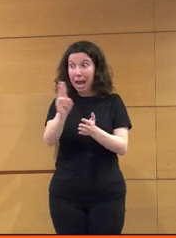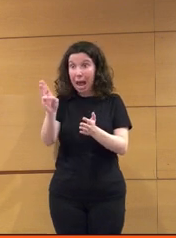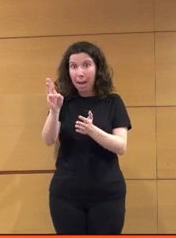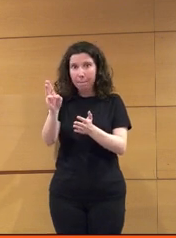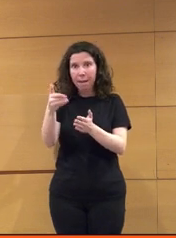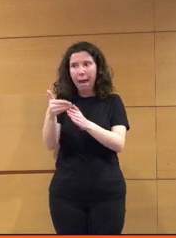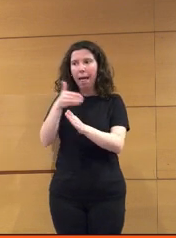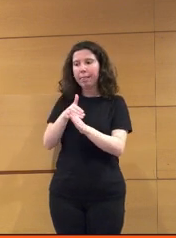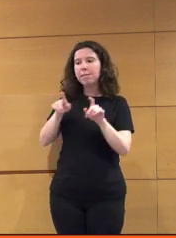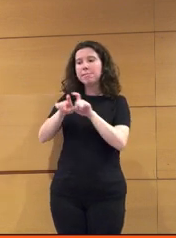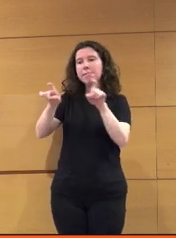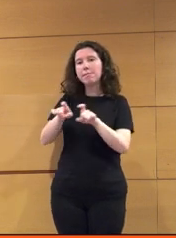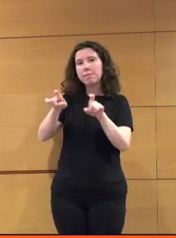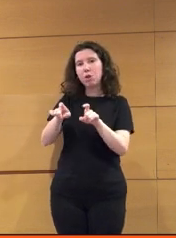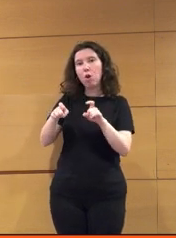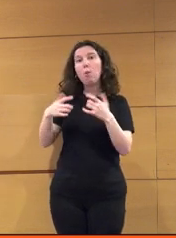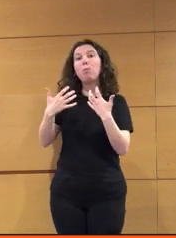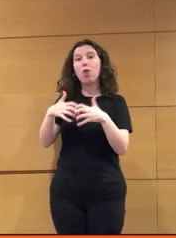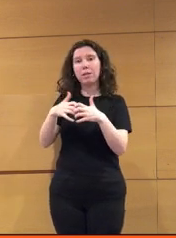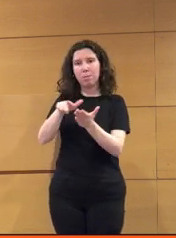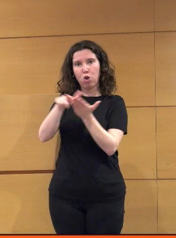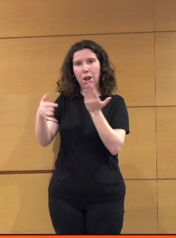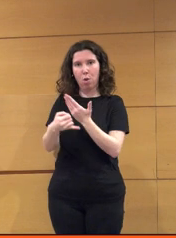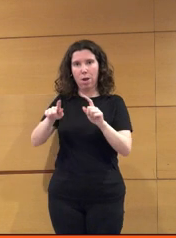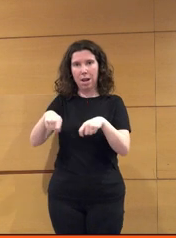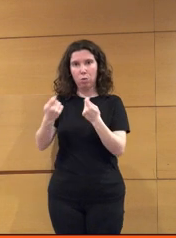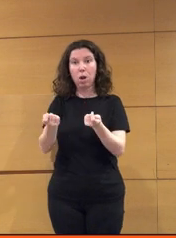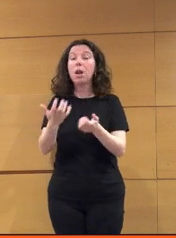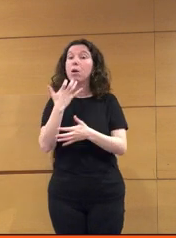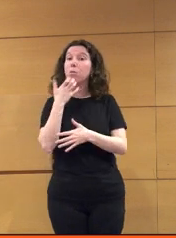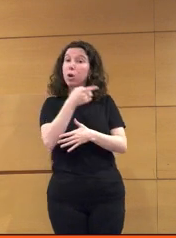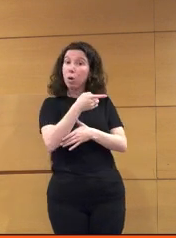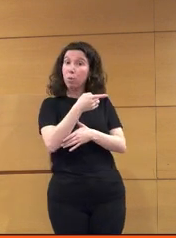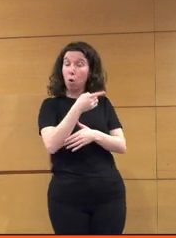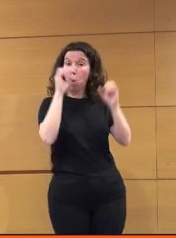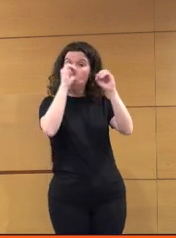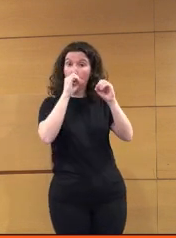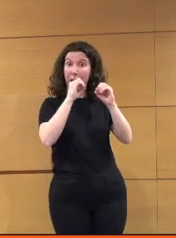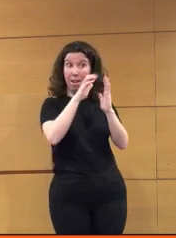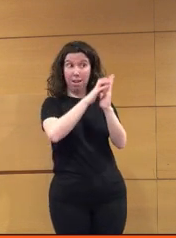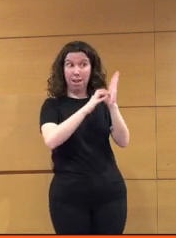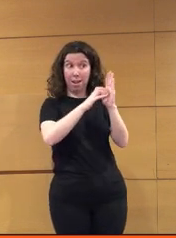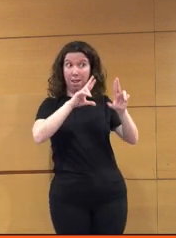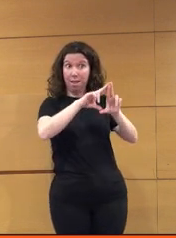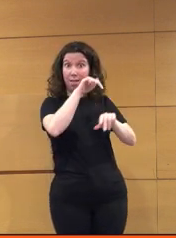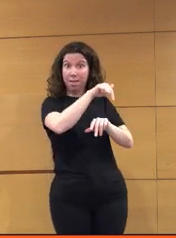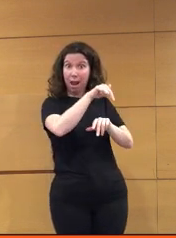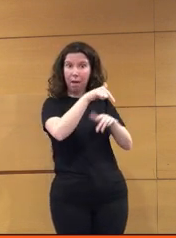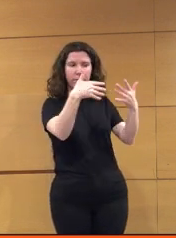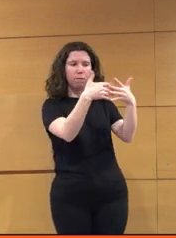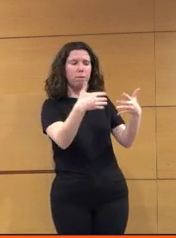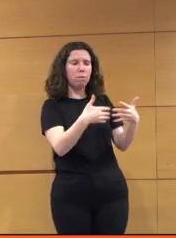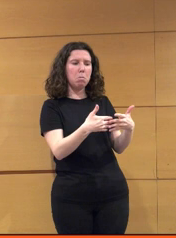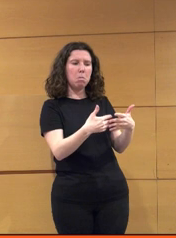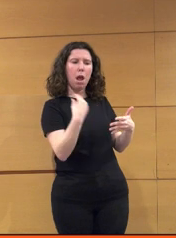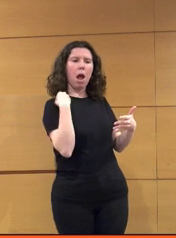estáis escribiendo un documento en Google Docs y Google Docs os sugiere la continuación de esta frase que estáis escribiendo, detrás de esa aplicación